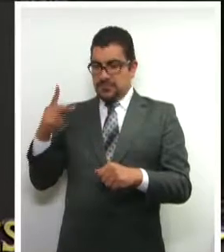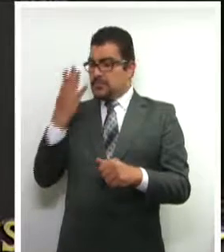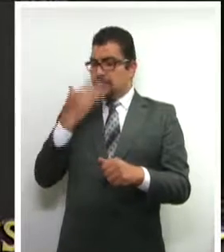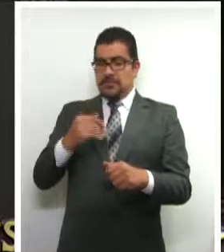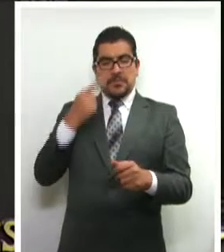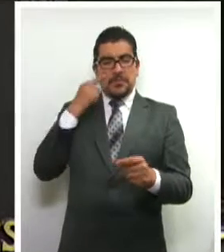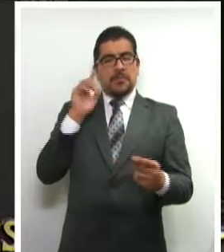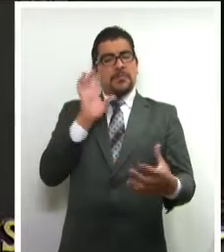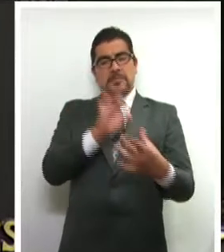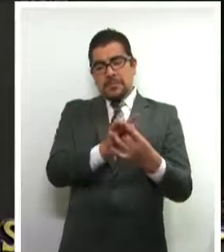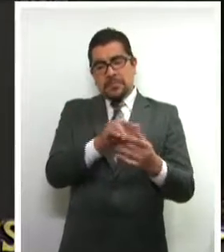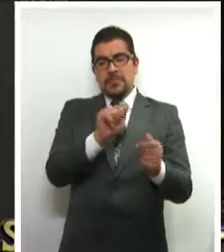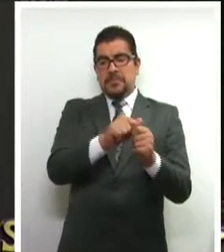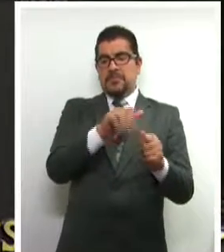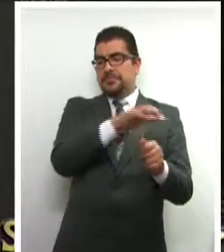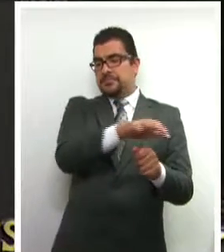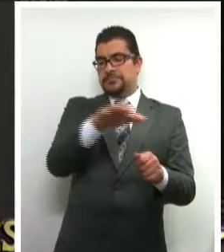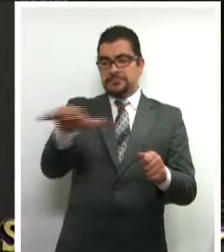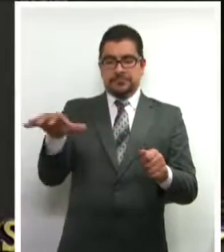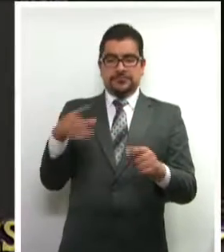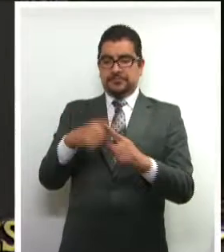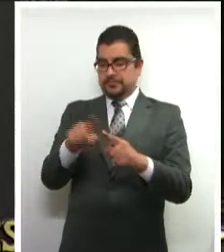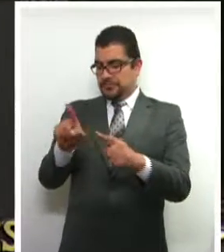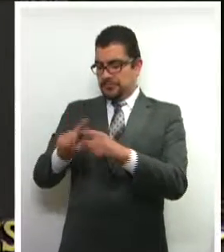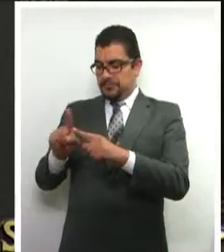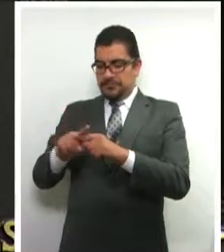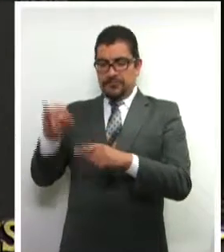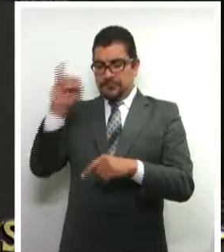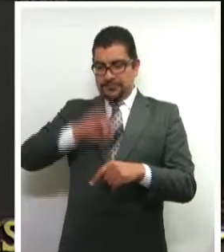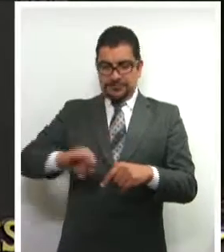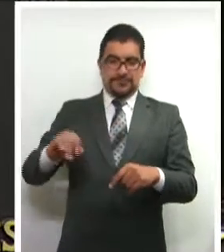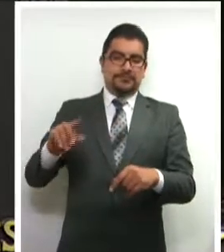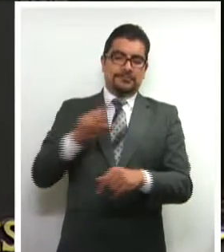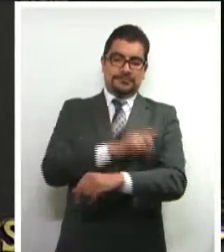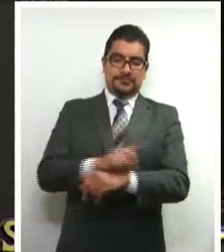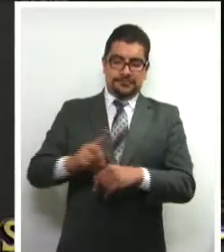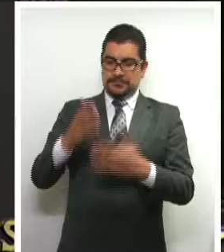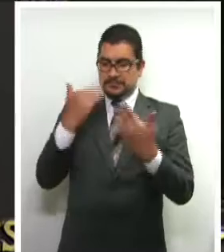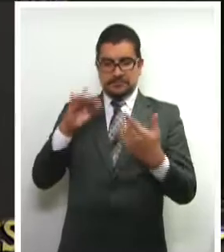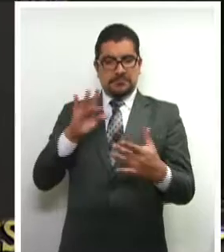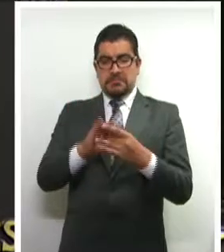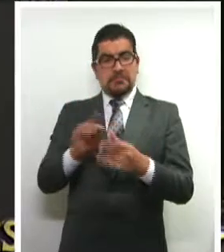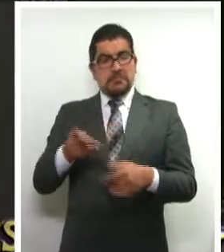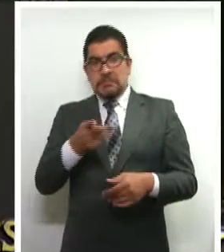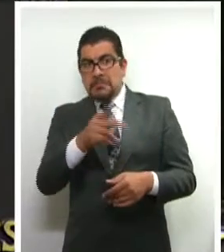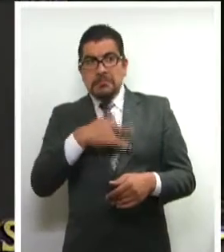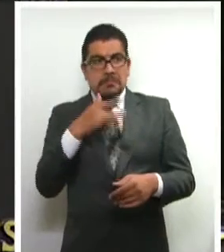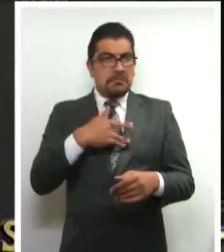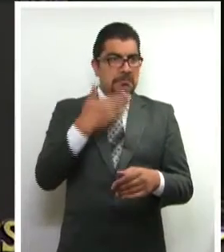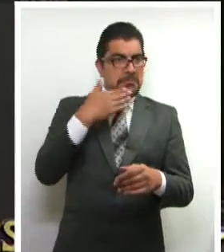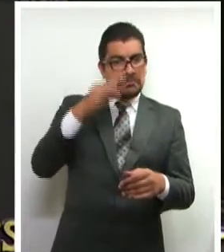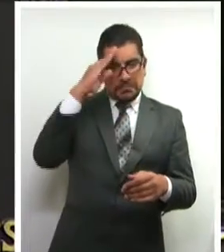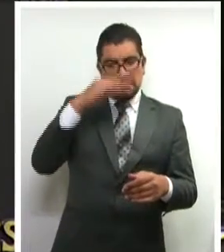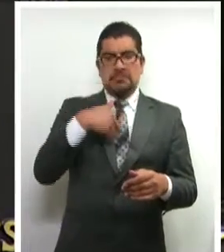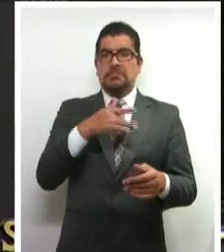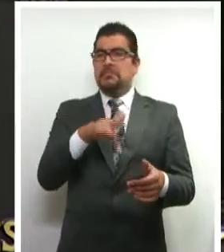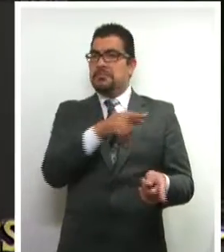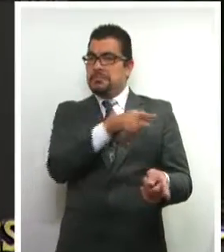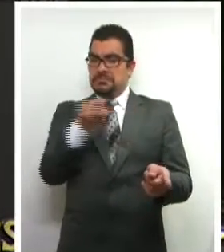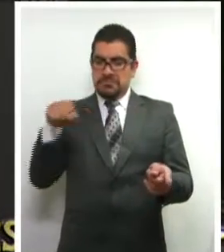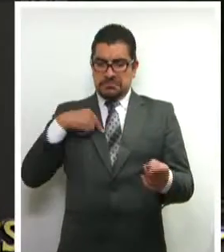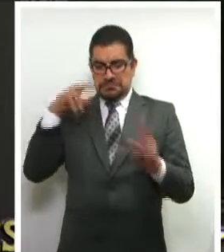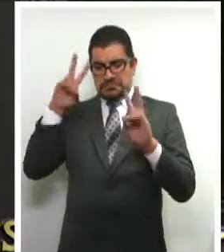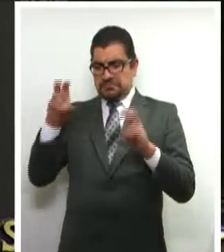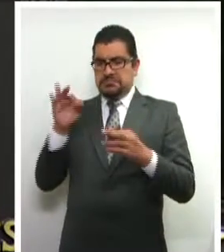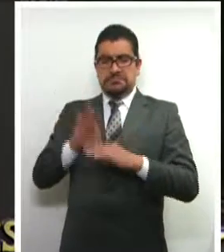en cuenta a los jefes delegacionales ni les pregunta su opinión respecto a